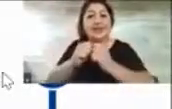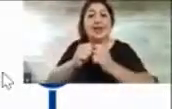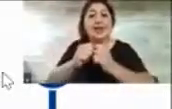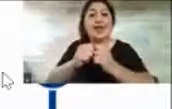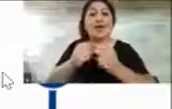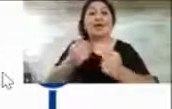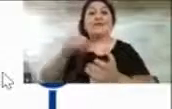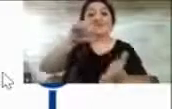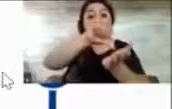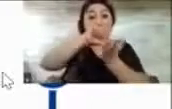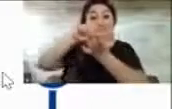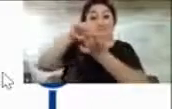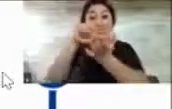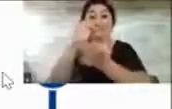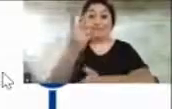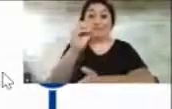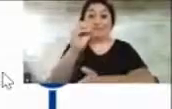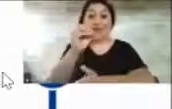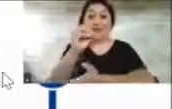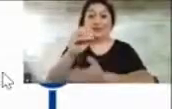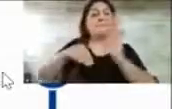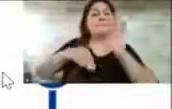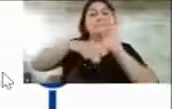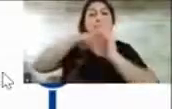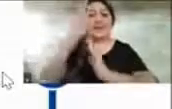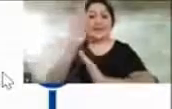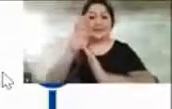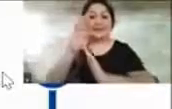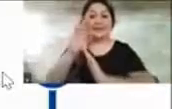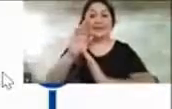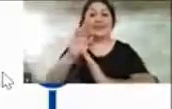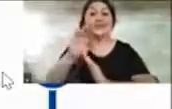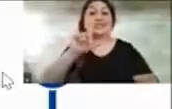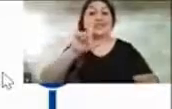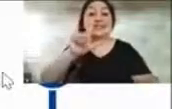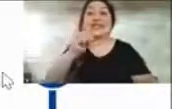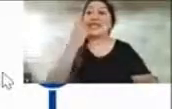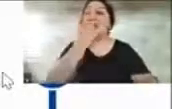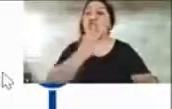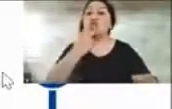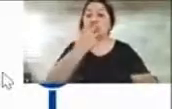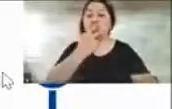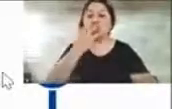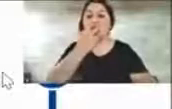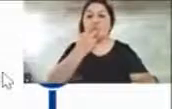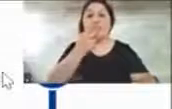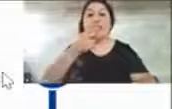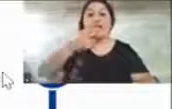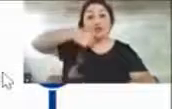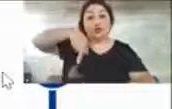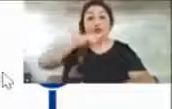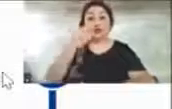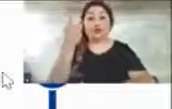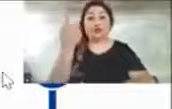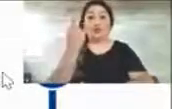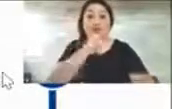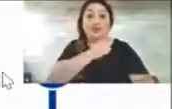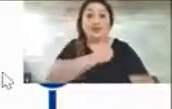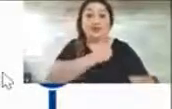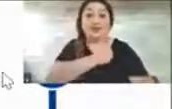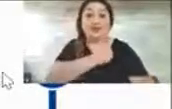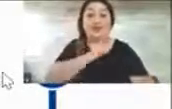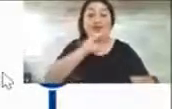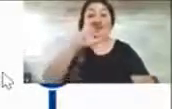20 países y 7 idiomas alrededor del mundo, siendo nosotros la Universidad Católica y CDTI los que